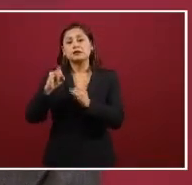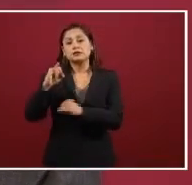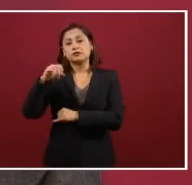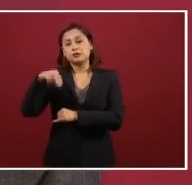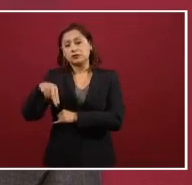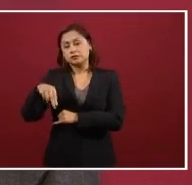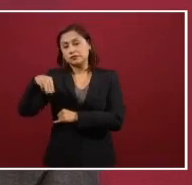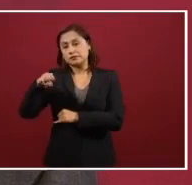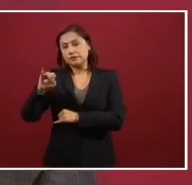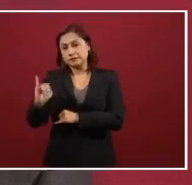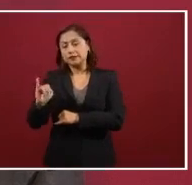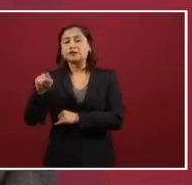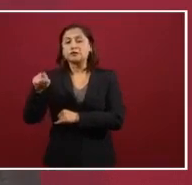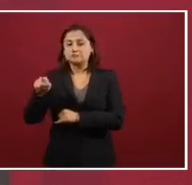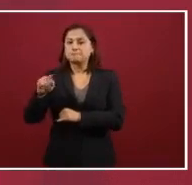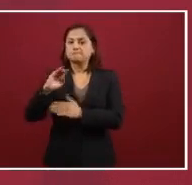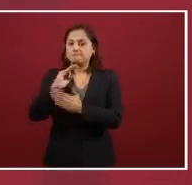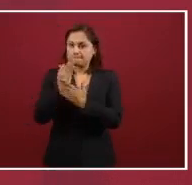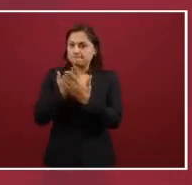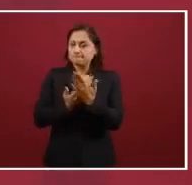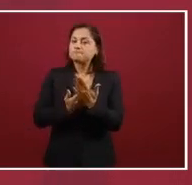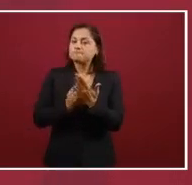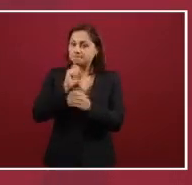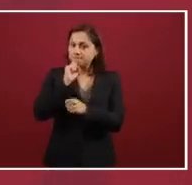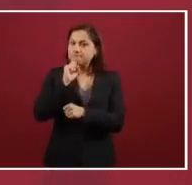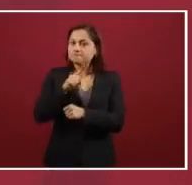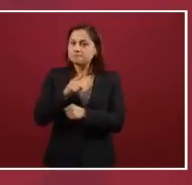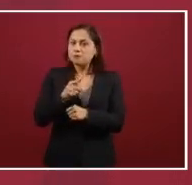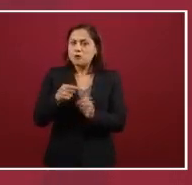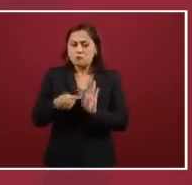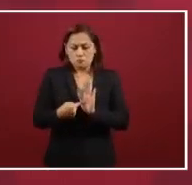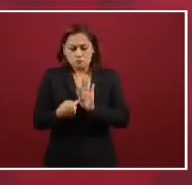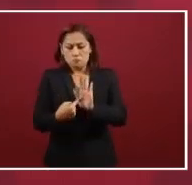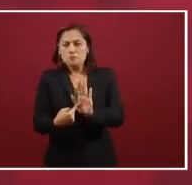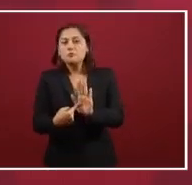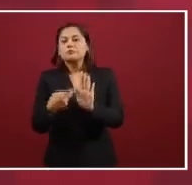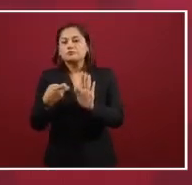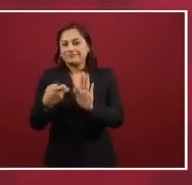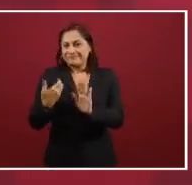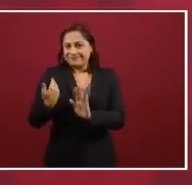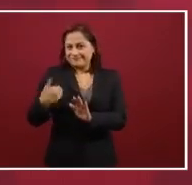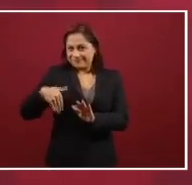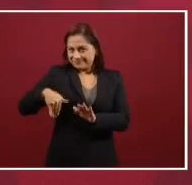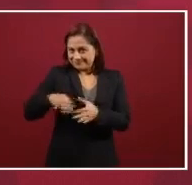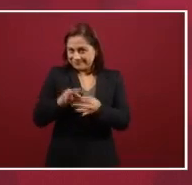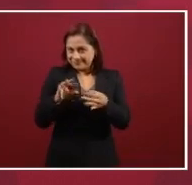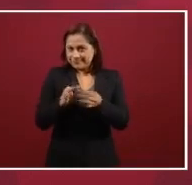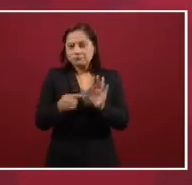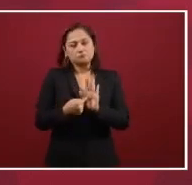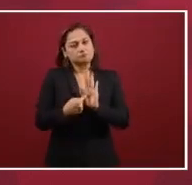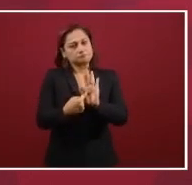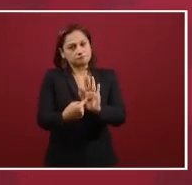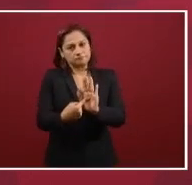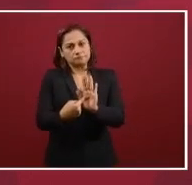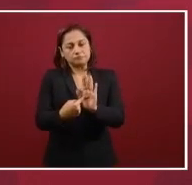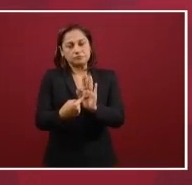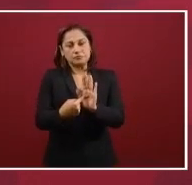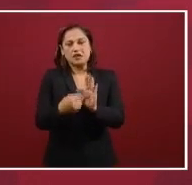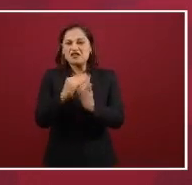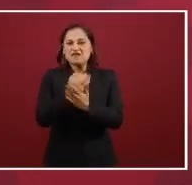¿Qué reporte oficial te puedo dar? Pues el que acabo de sintetizar. Es decir, hay una reducción, el flujo sigue